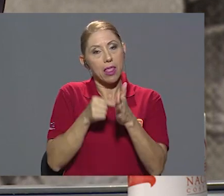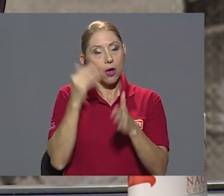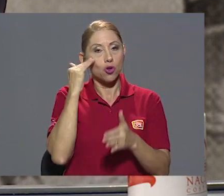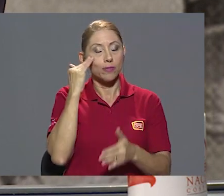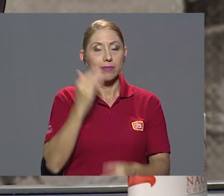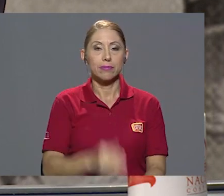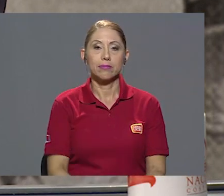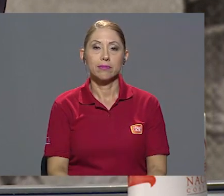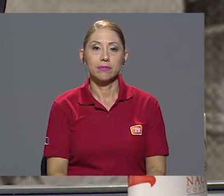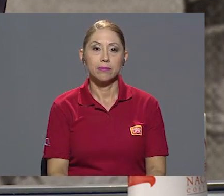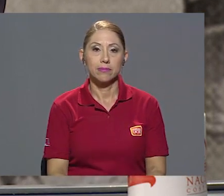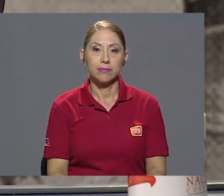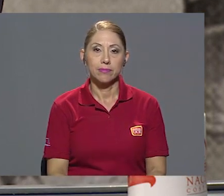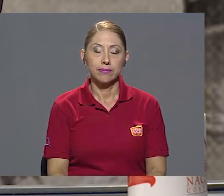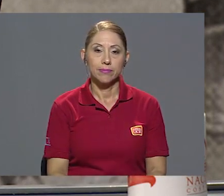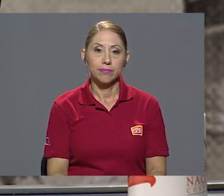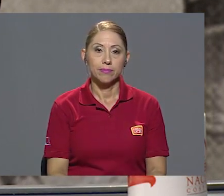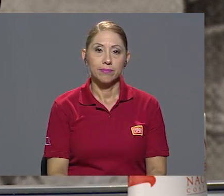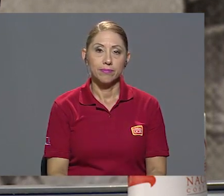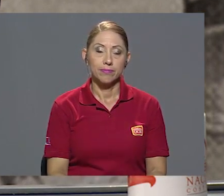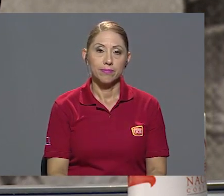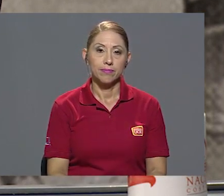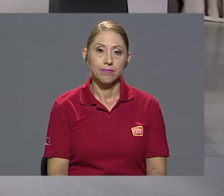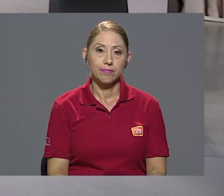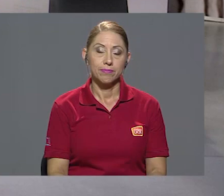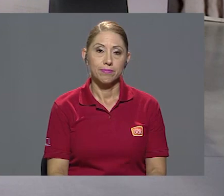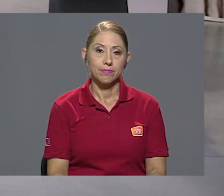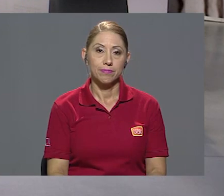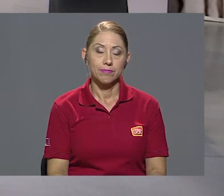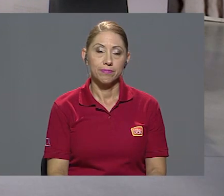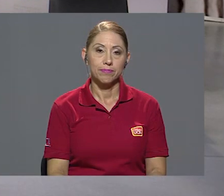específicamente de conocimiento.